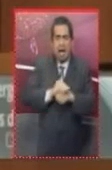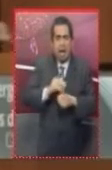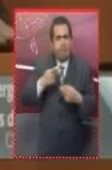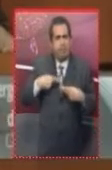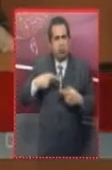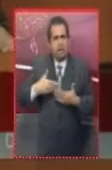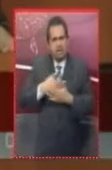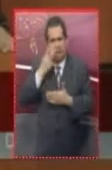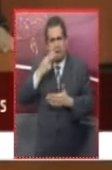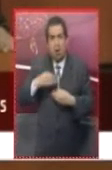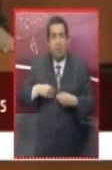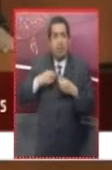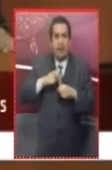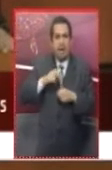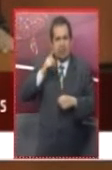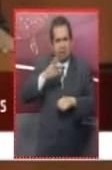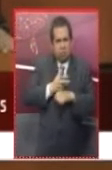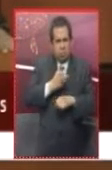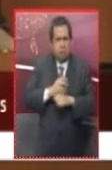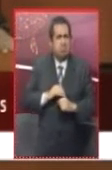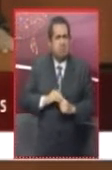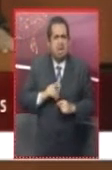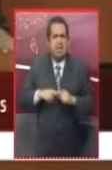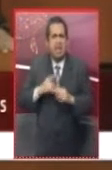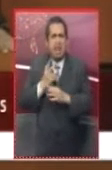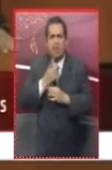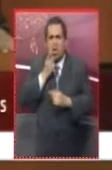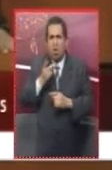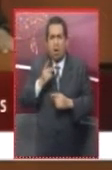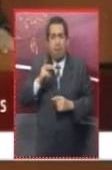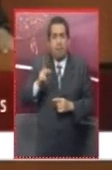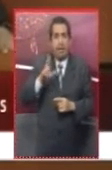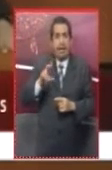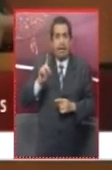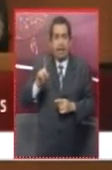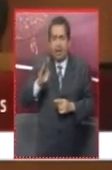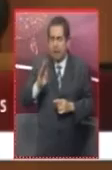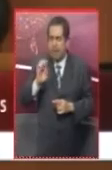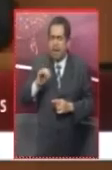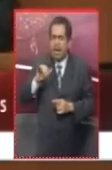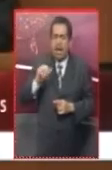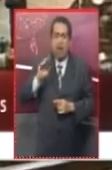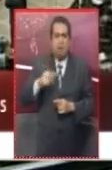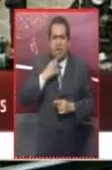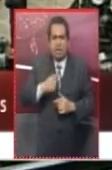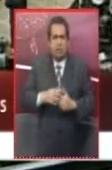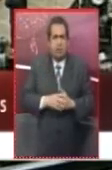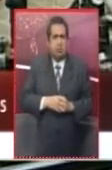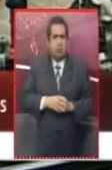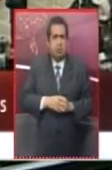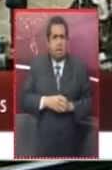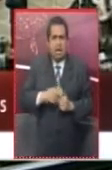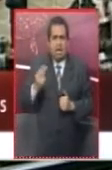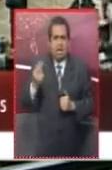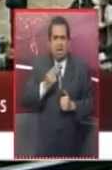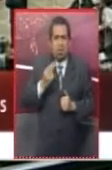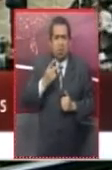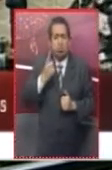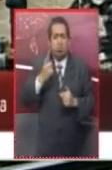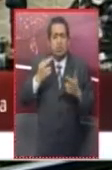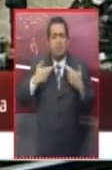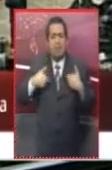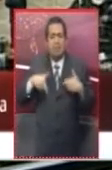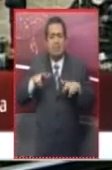connacionales que se encuentran en aquel país. Lo señaló el senador del PRD, Benjamín Robles. Lo que necesitamos es un